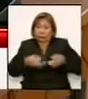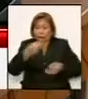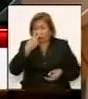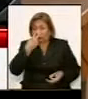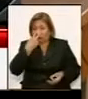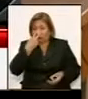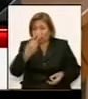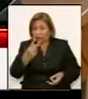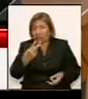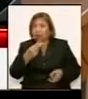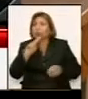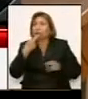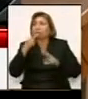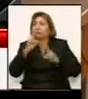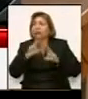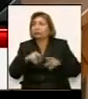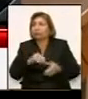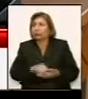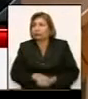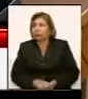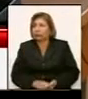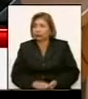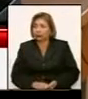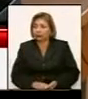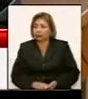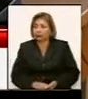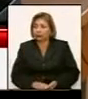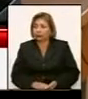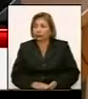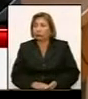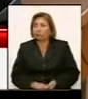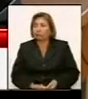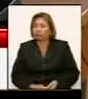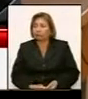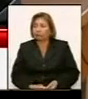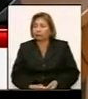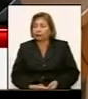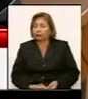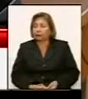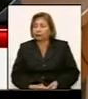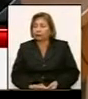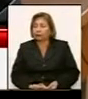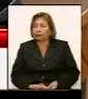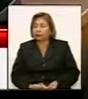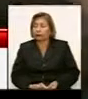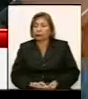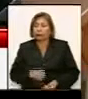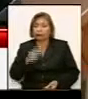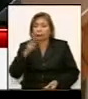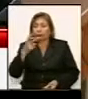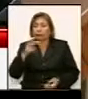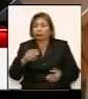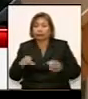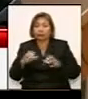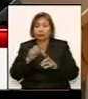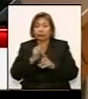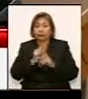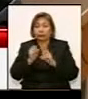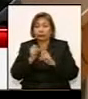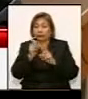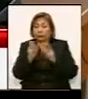como una respuesta y que se tratan con un sentido de urgencia es el tercer actor es la ciudadanía